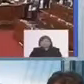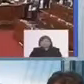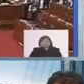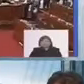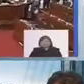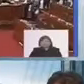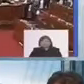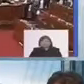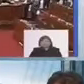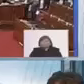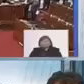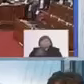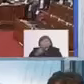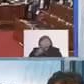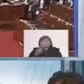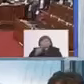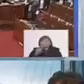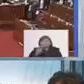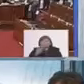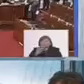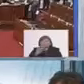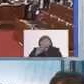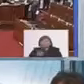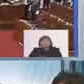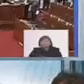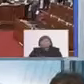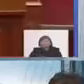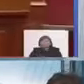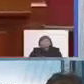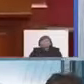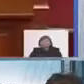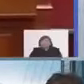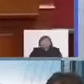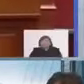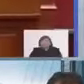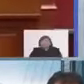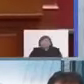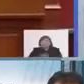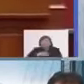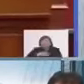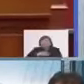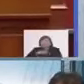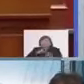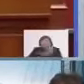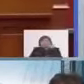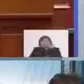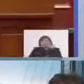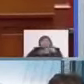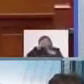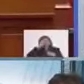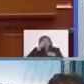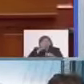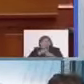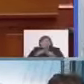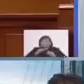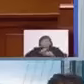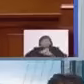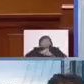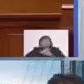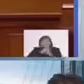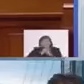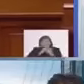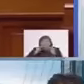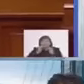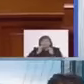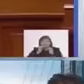Nada de esa situación se puede dirimir hacia un lado o hacia el otro. ¿Por qué? Porque son fuerzas que están absolutamente en conflicto y ninguna